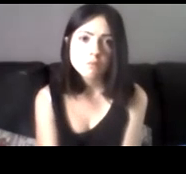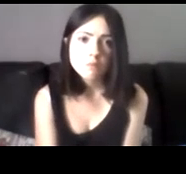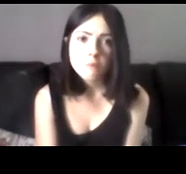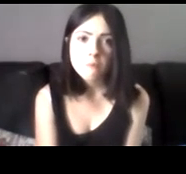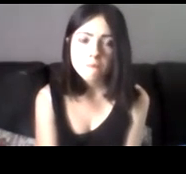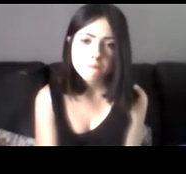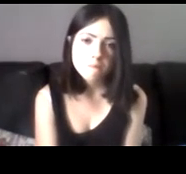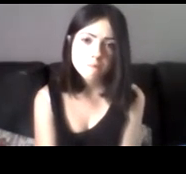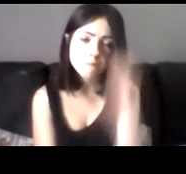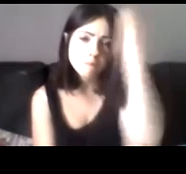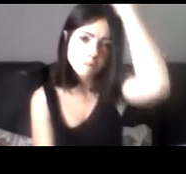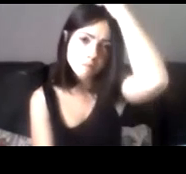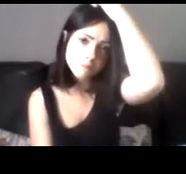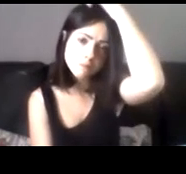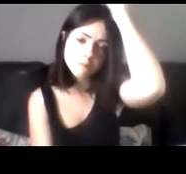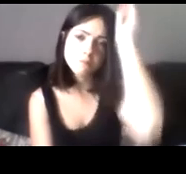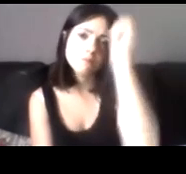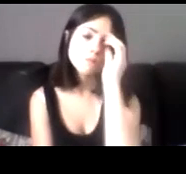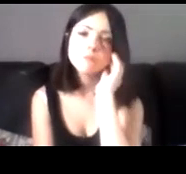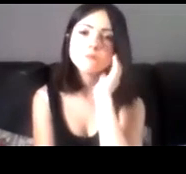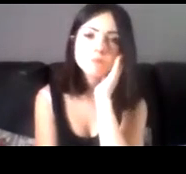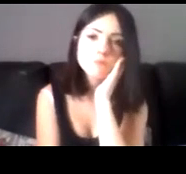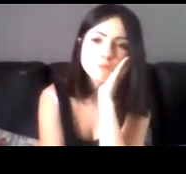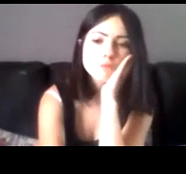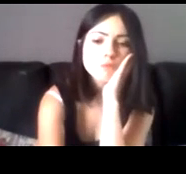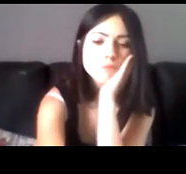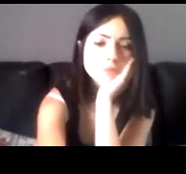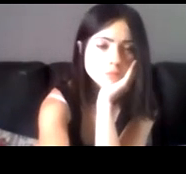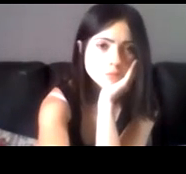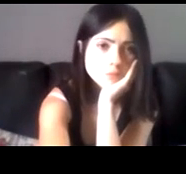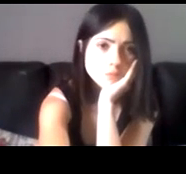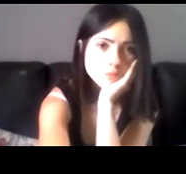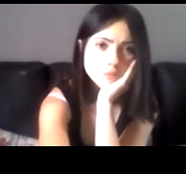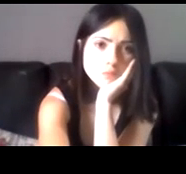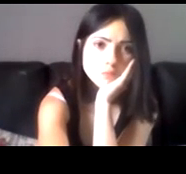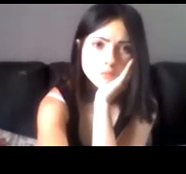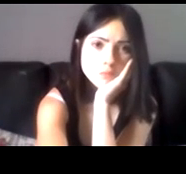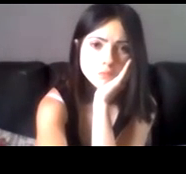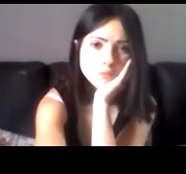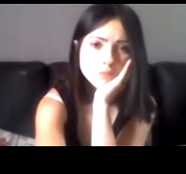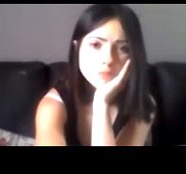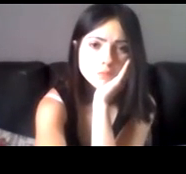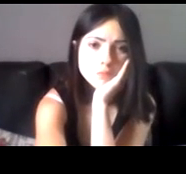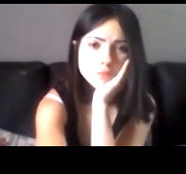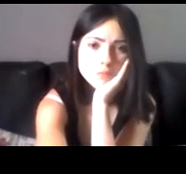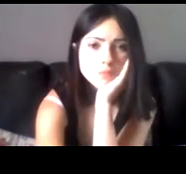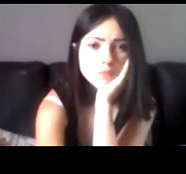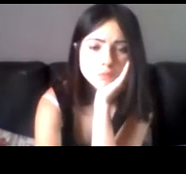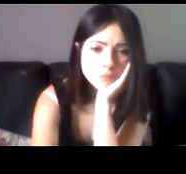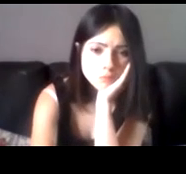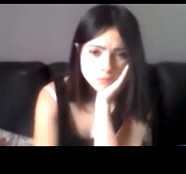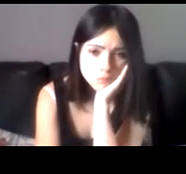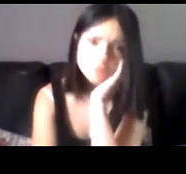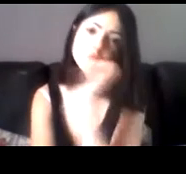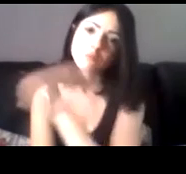cuentan el libro sobre si presenta un tema principal, pero no diciendo el final, porque de